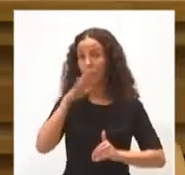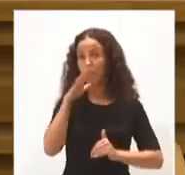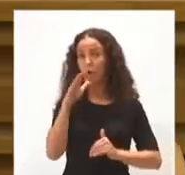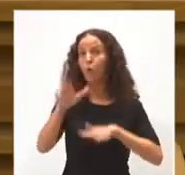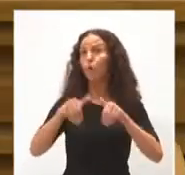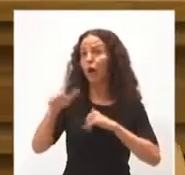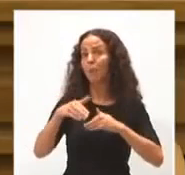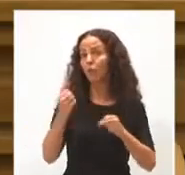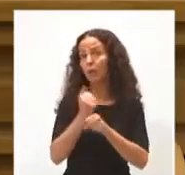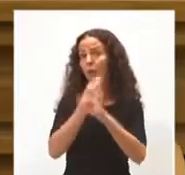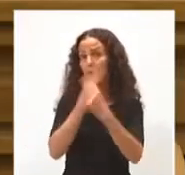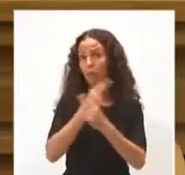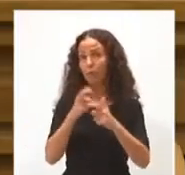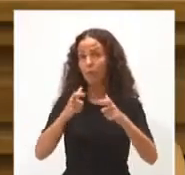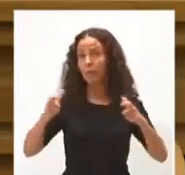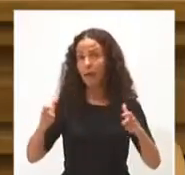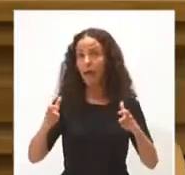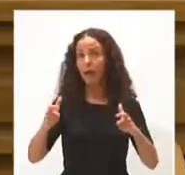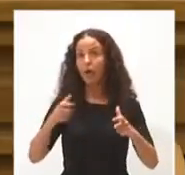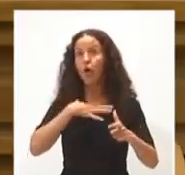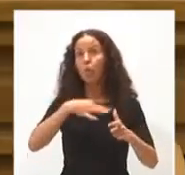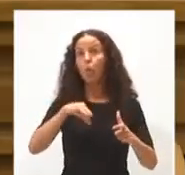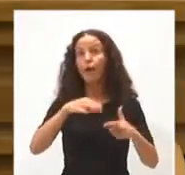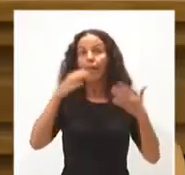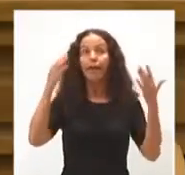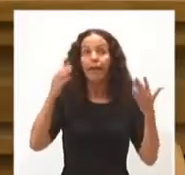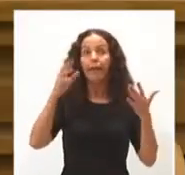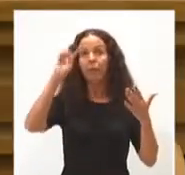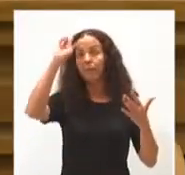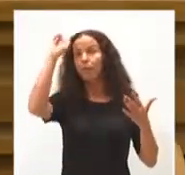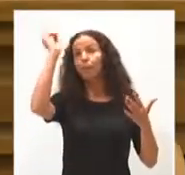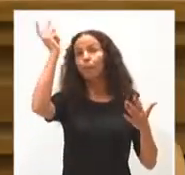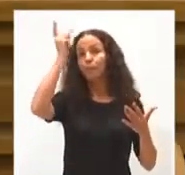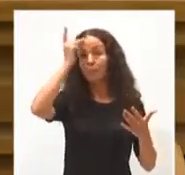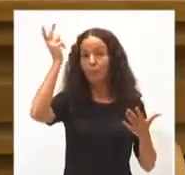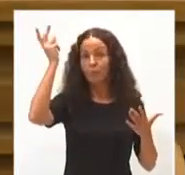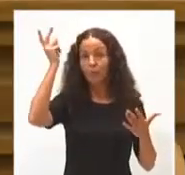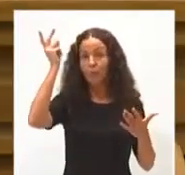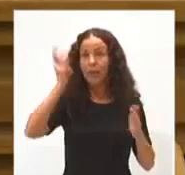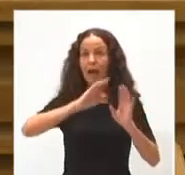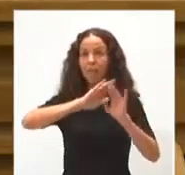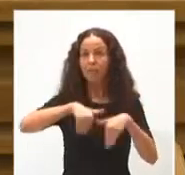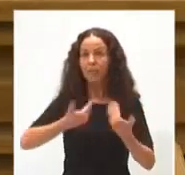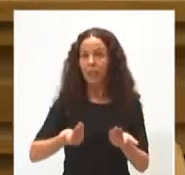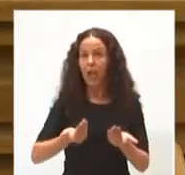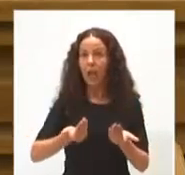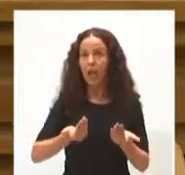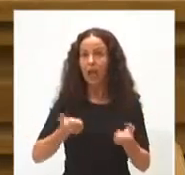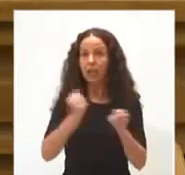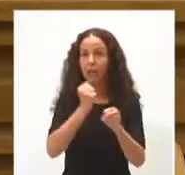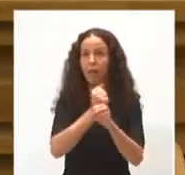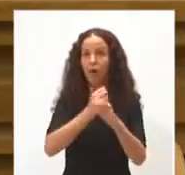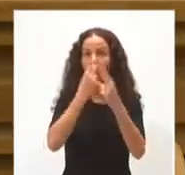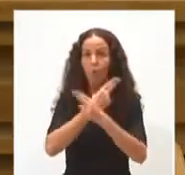que vaya a venir no sea que vaya de venir otro viento fresco y se constipe la función pública y se los lleven también a la calle